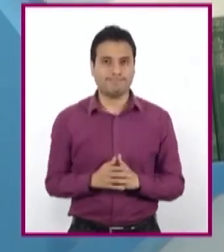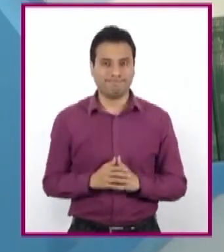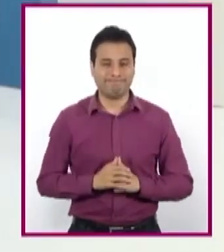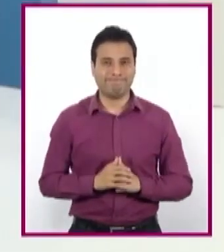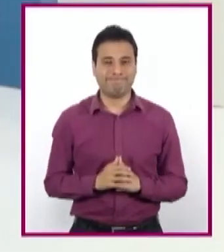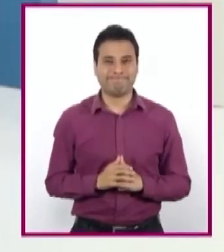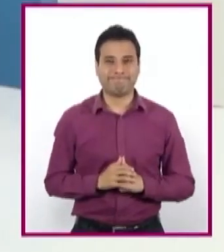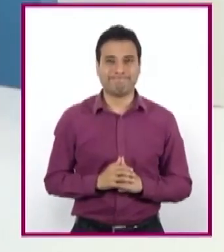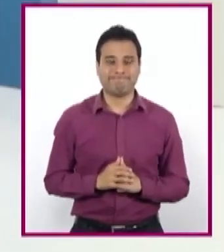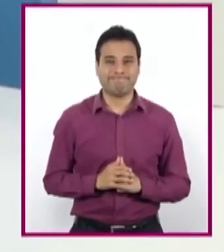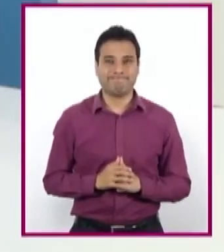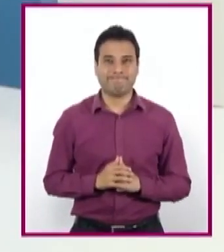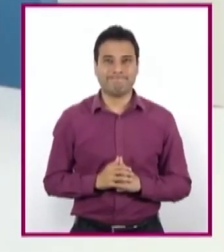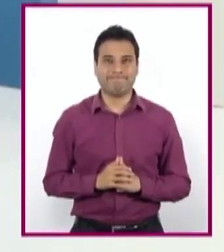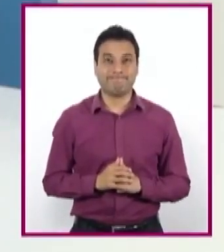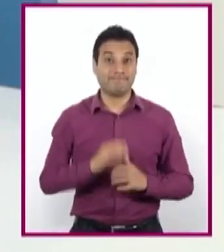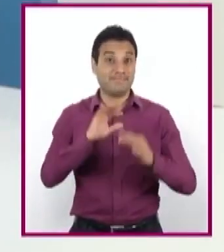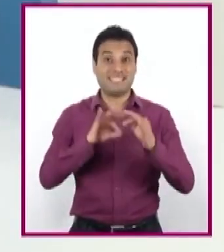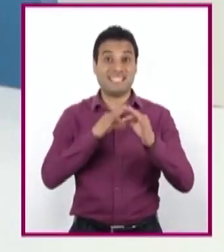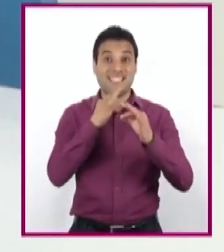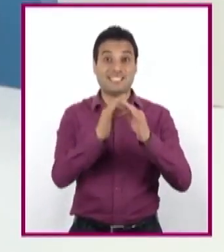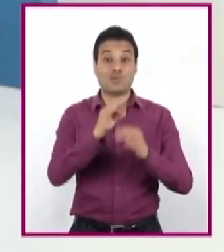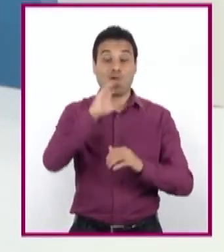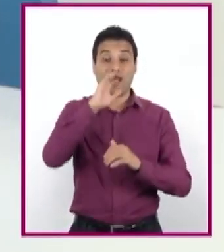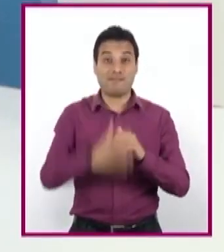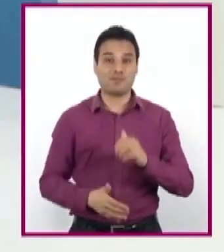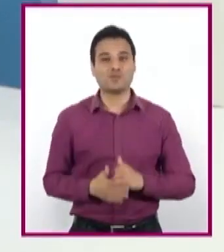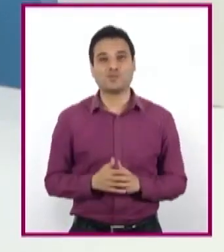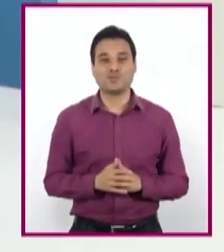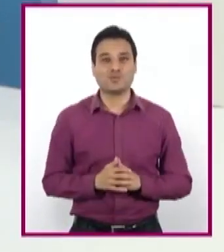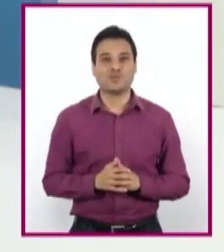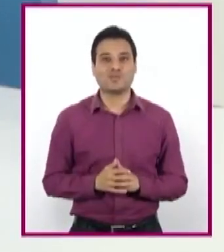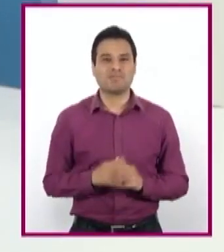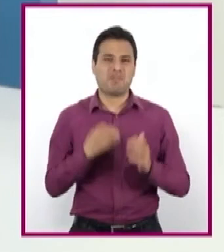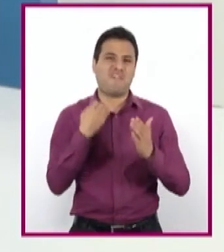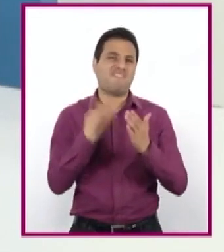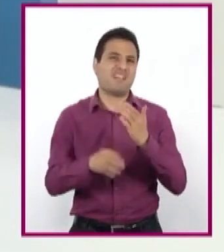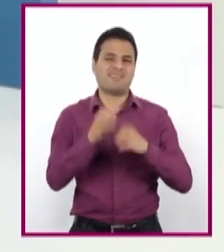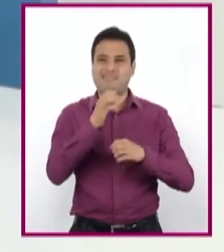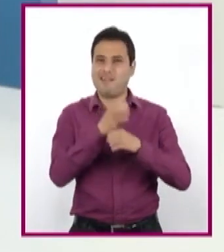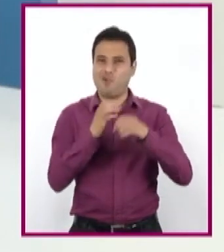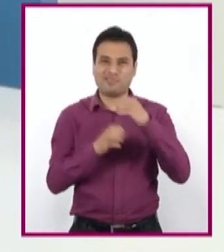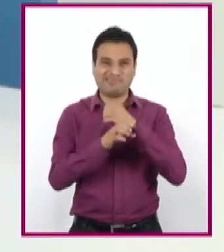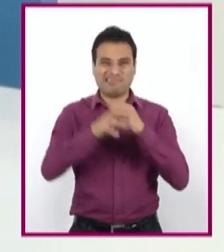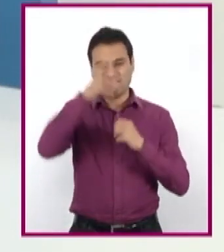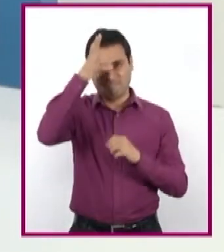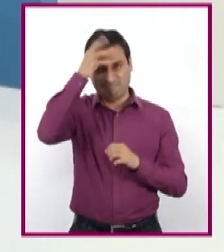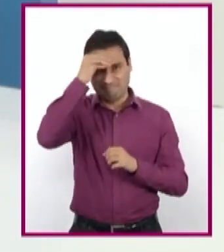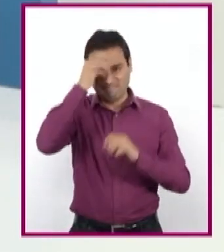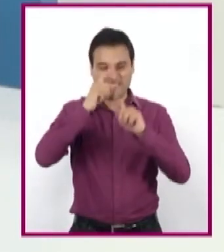tarea. ¡Listo! Terminamos. Pero aún nos queda mucho por explorar y